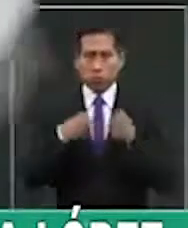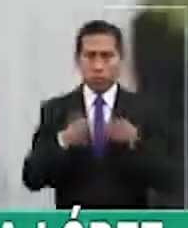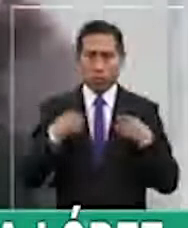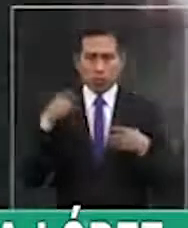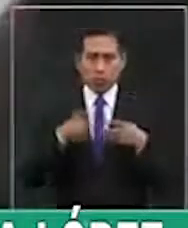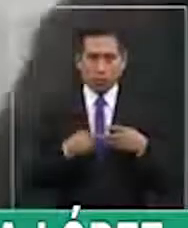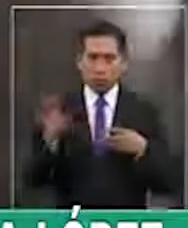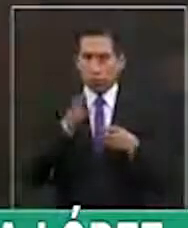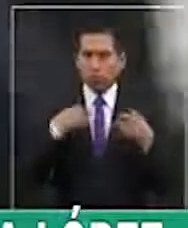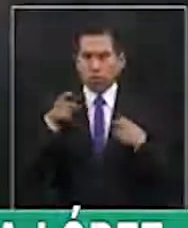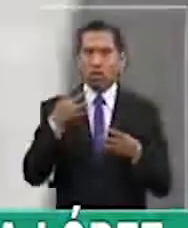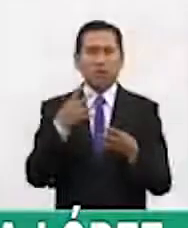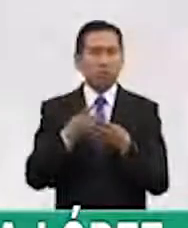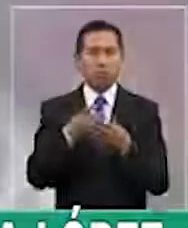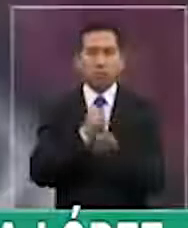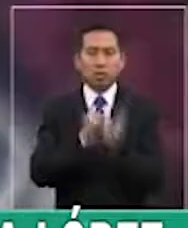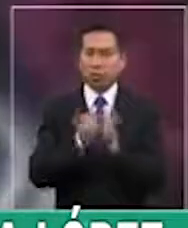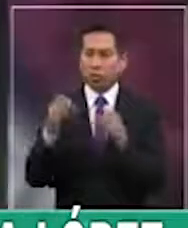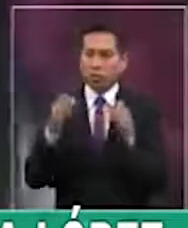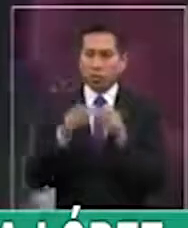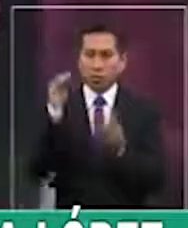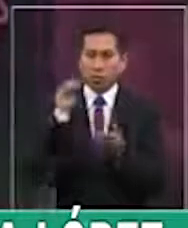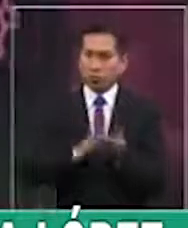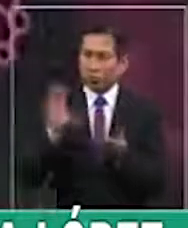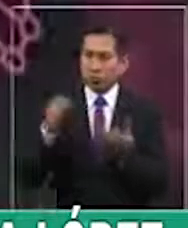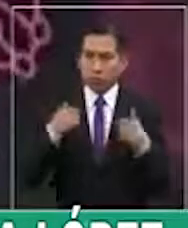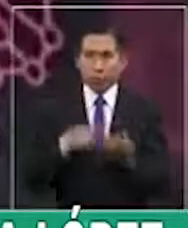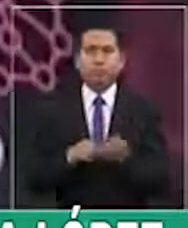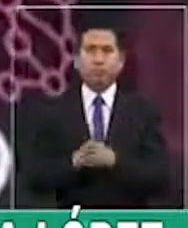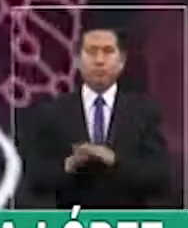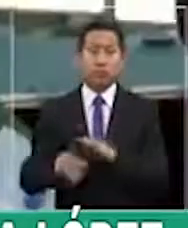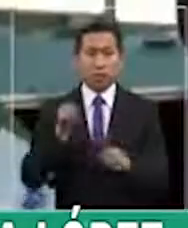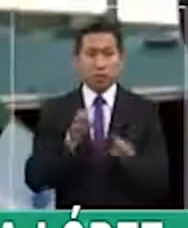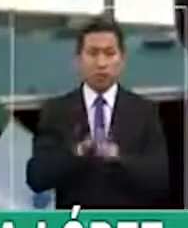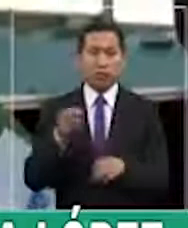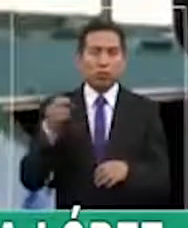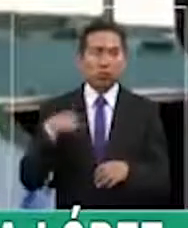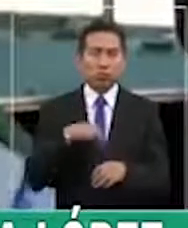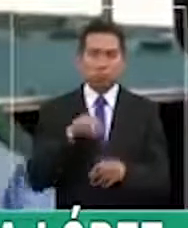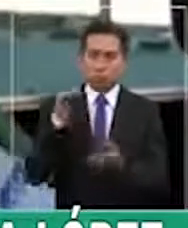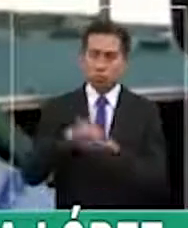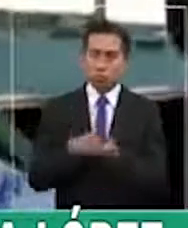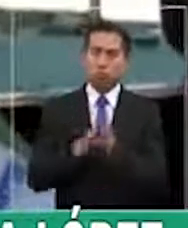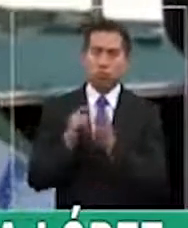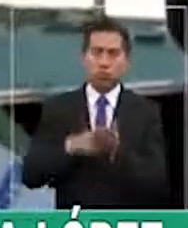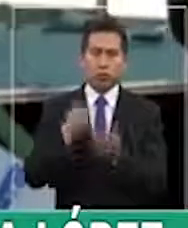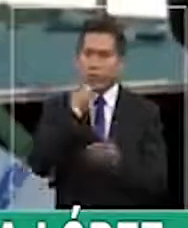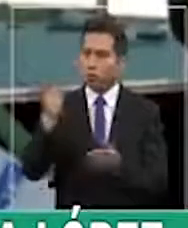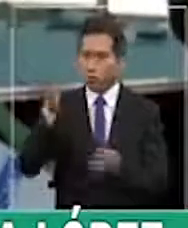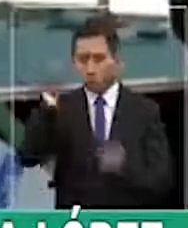la mayoría con medidas sustitutivas que será apelada por el Ejecutivo. Sí, lo que pasa es que nosotros hemos apelado a aquella decisión